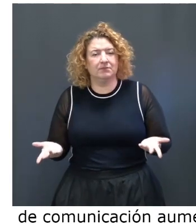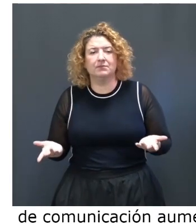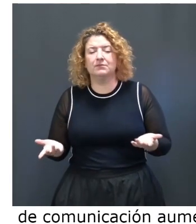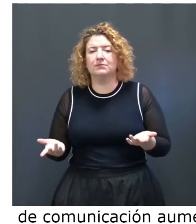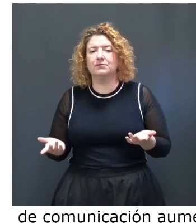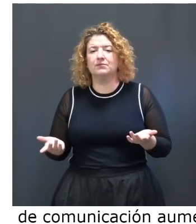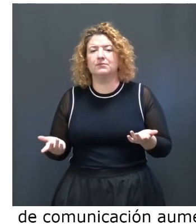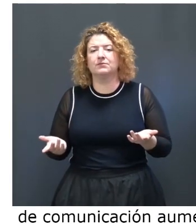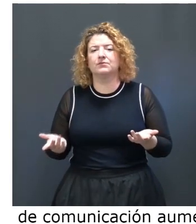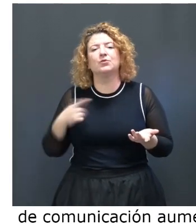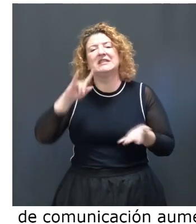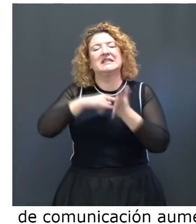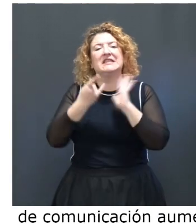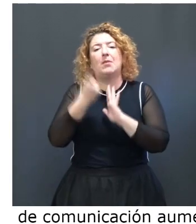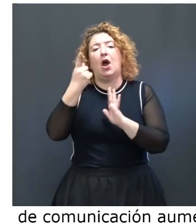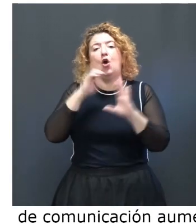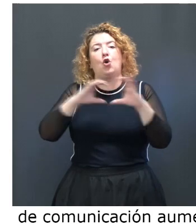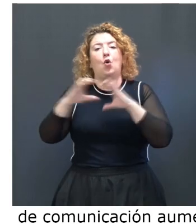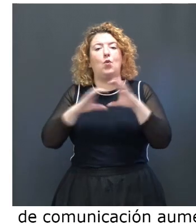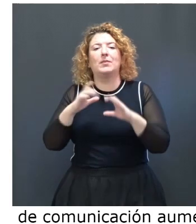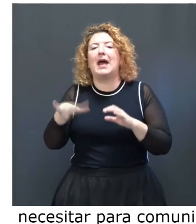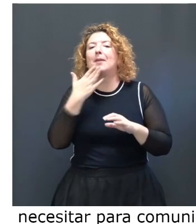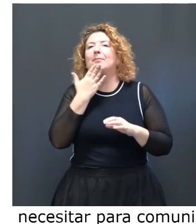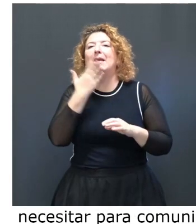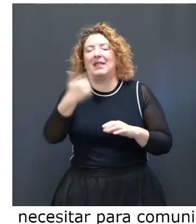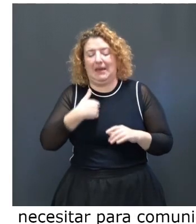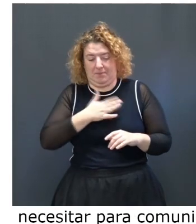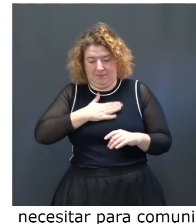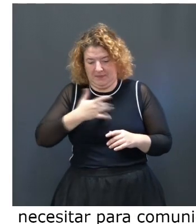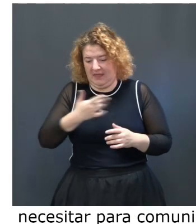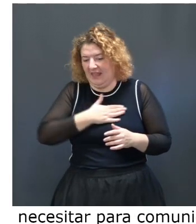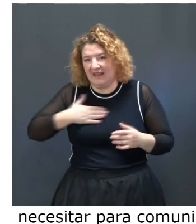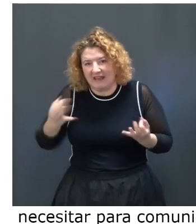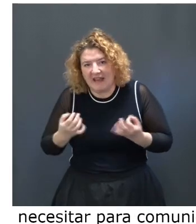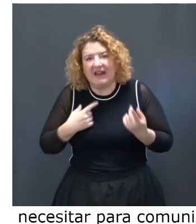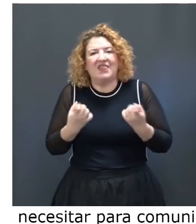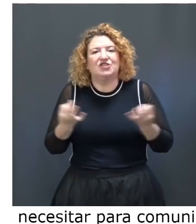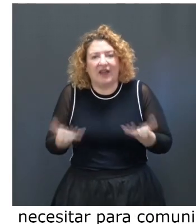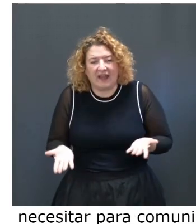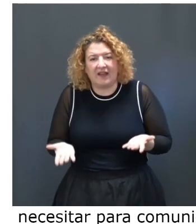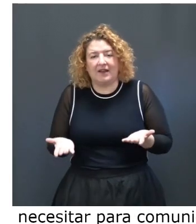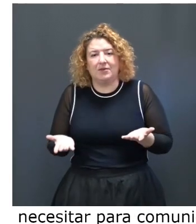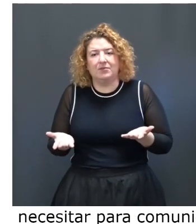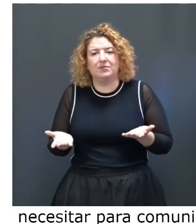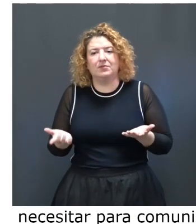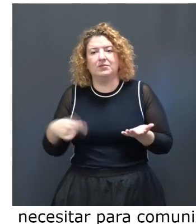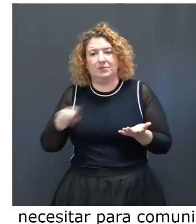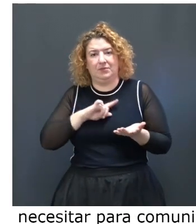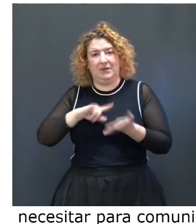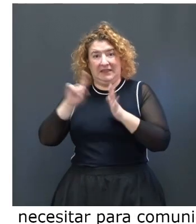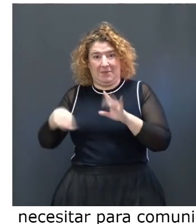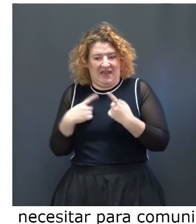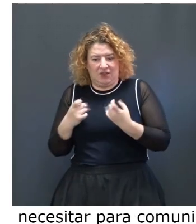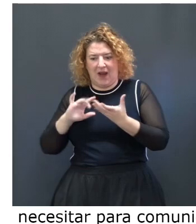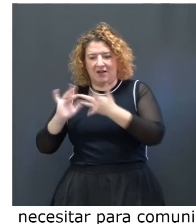final yo necesito un sistema comunicativo para demandar mis deseos, mis necesidades, pero yo siempre abogo porque al final necesito un sistema de comunicación para